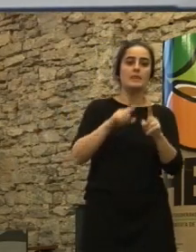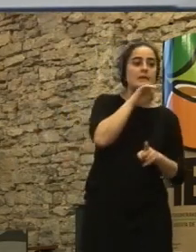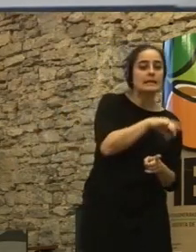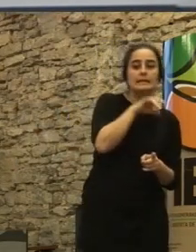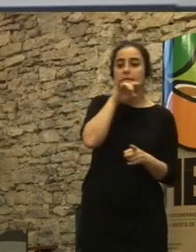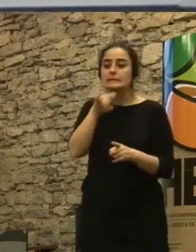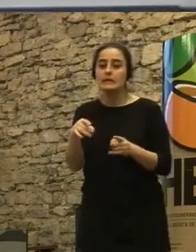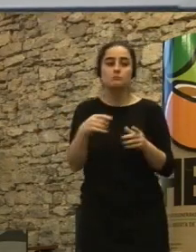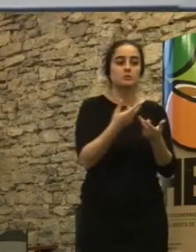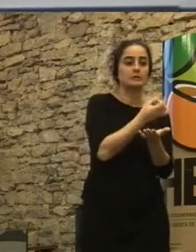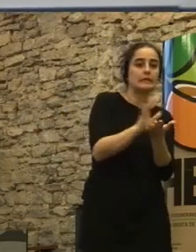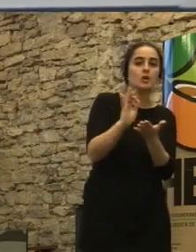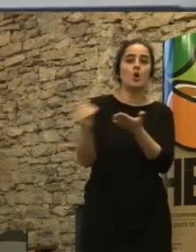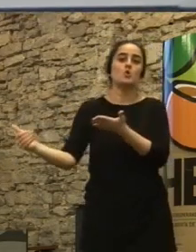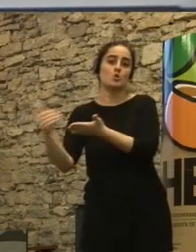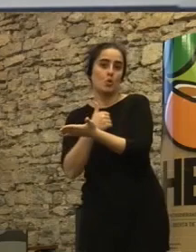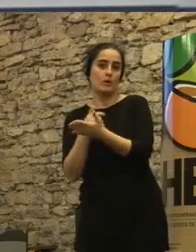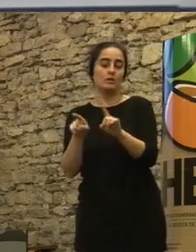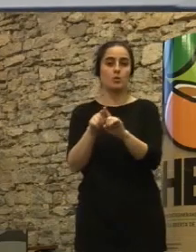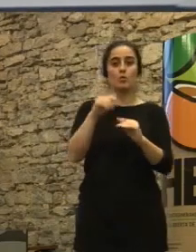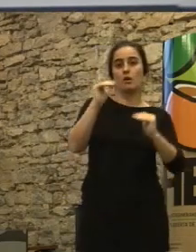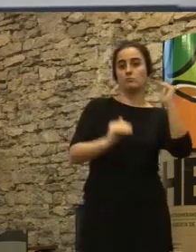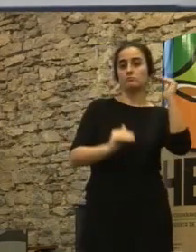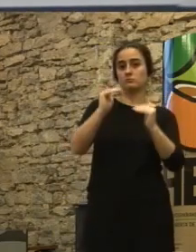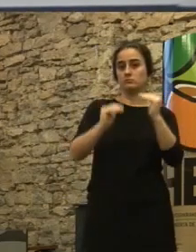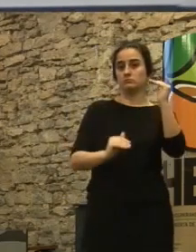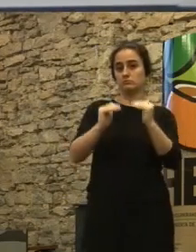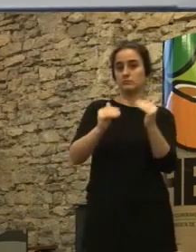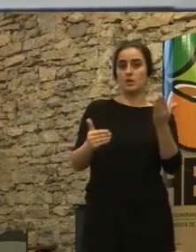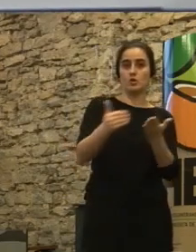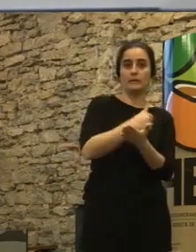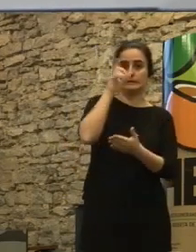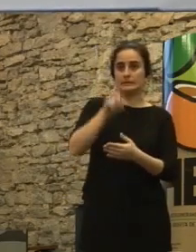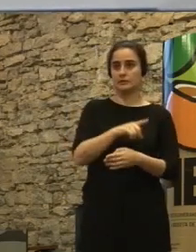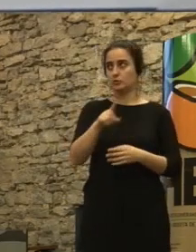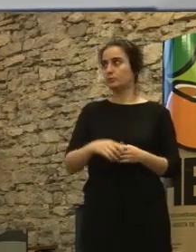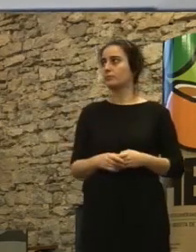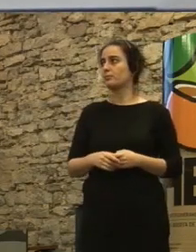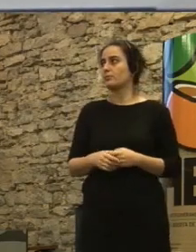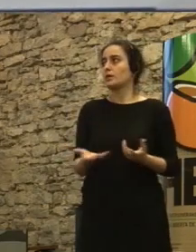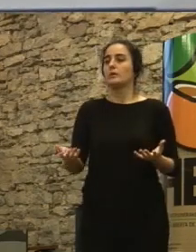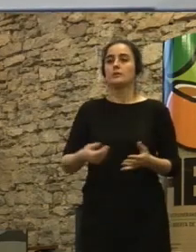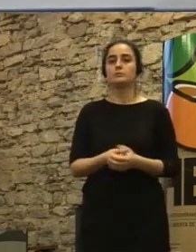Un equilibrio entre for profit y no profit. Una, yo qué sé.